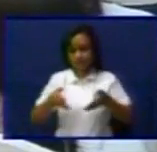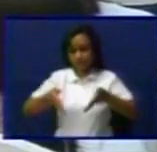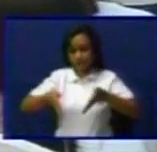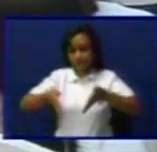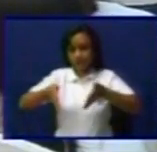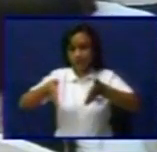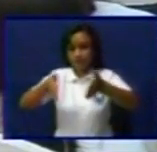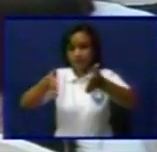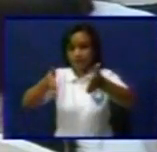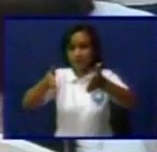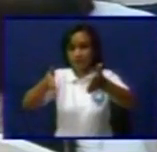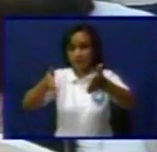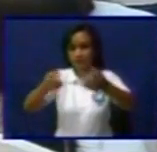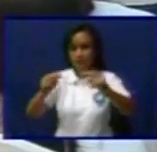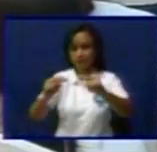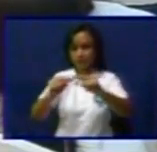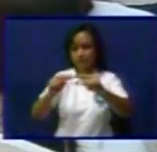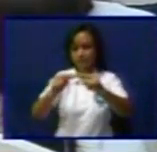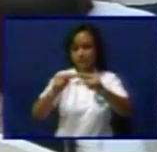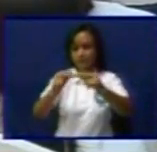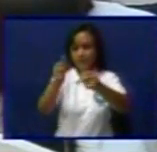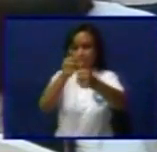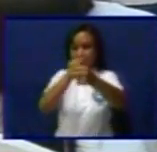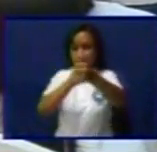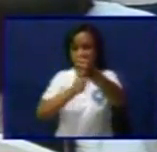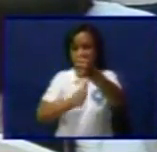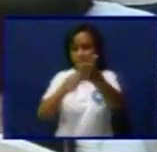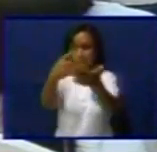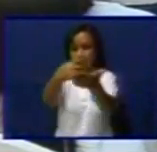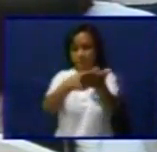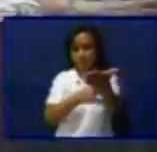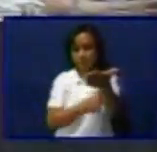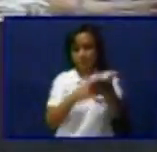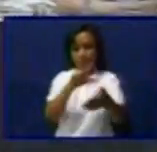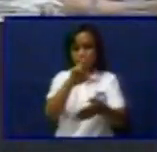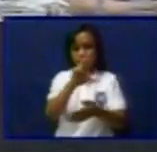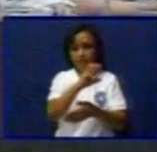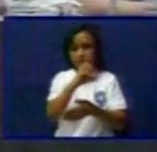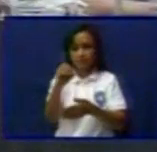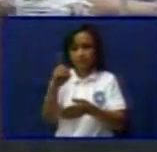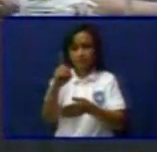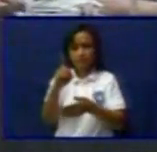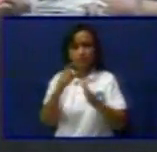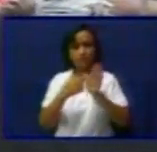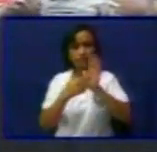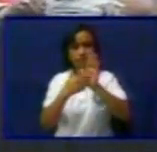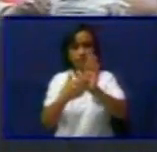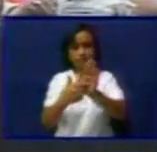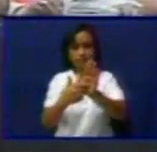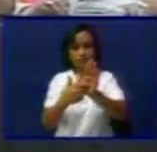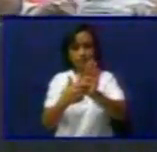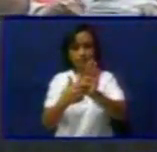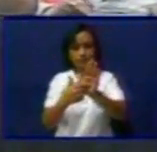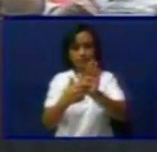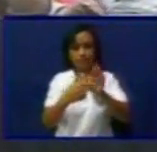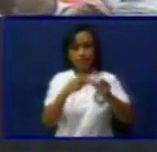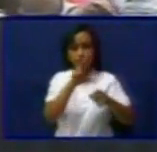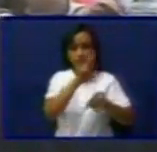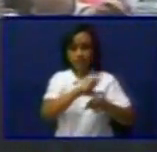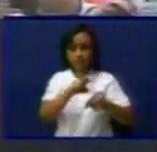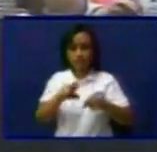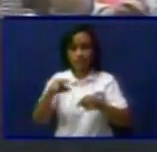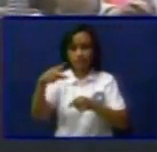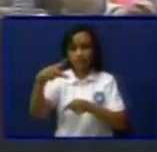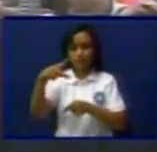Las carreteras que enlacen los subproyectos con la red actual de carreteras, por ejemplo, la carretera de Brito a